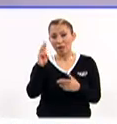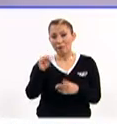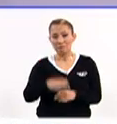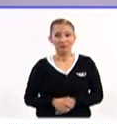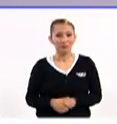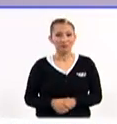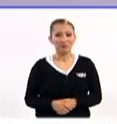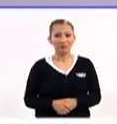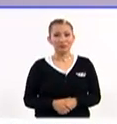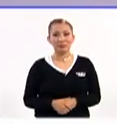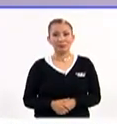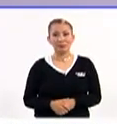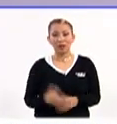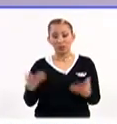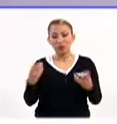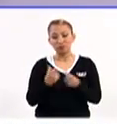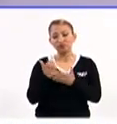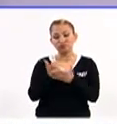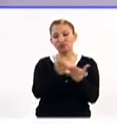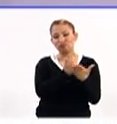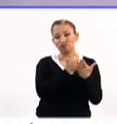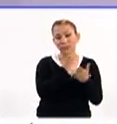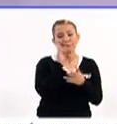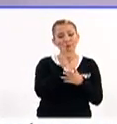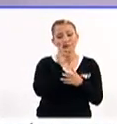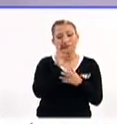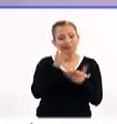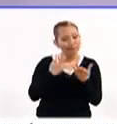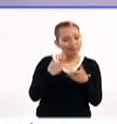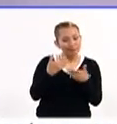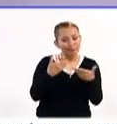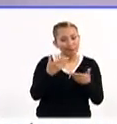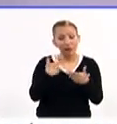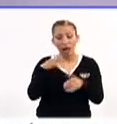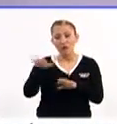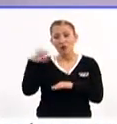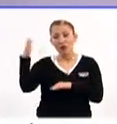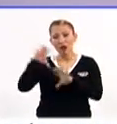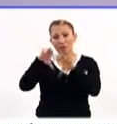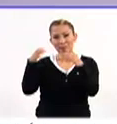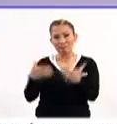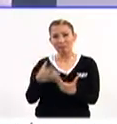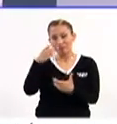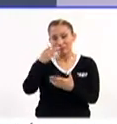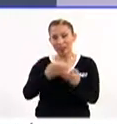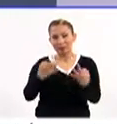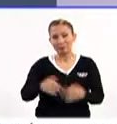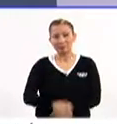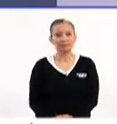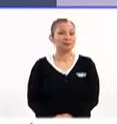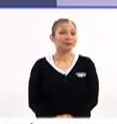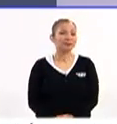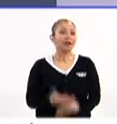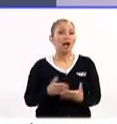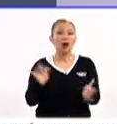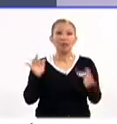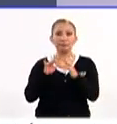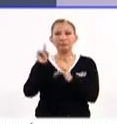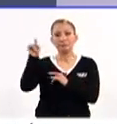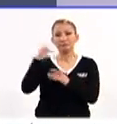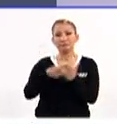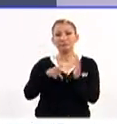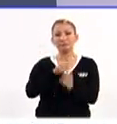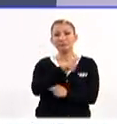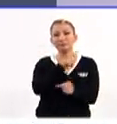de estudios, estar colaborando en este tipo de experimentos fuera de nuestro planeta. Y ahora nos enlazamos